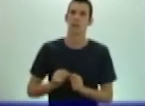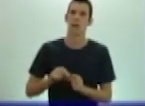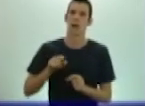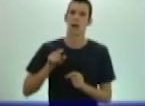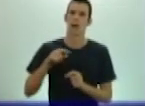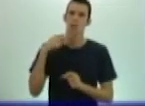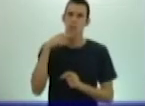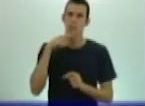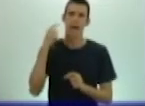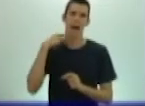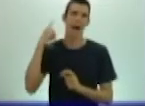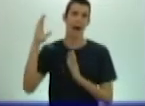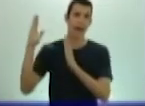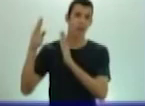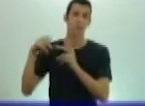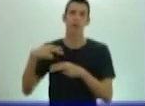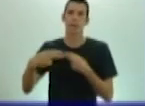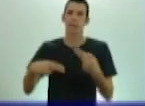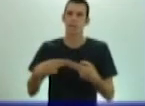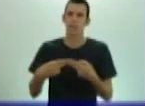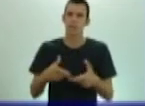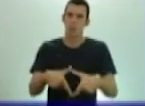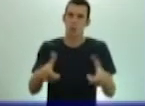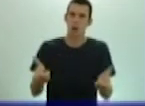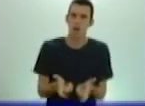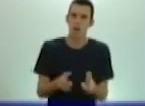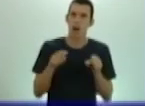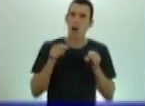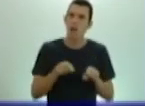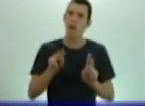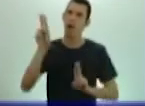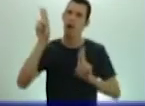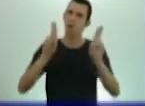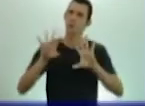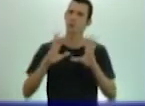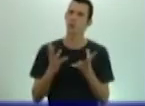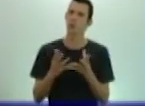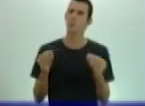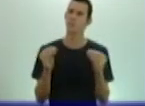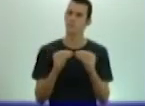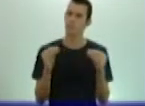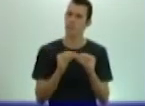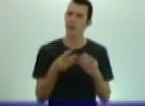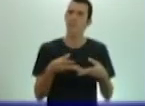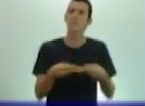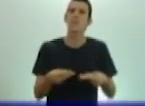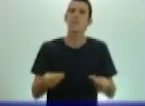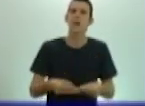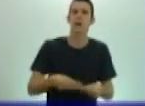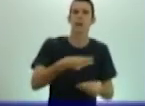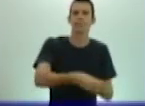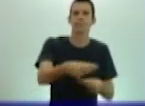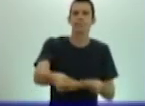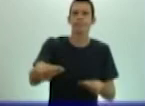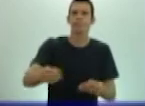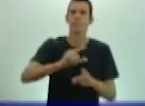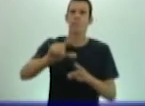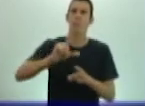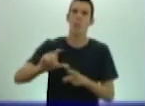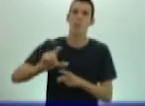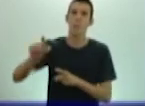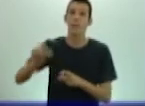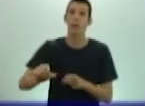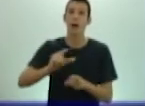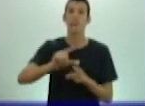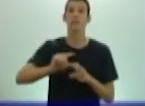a los campesinos y se comenzó a establecer en Rusia la paz que tanto era anhelado por la gran mayoría de la población. Les doy unos minutos para